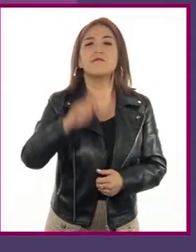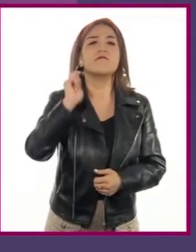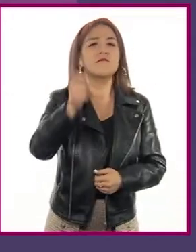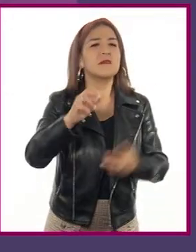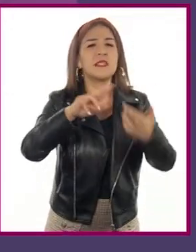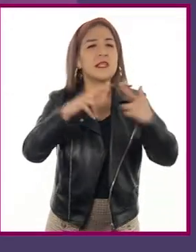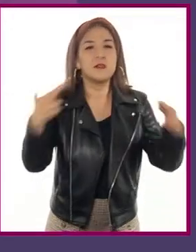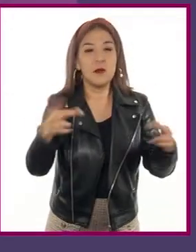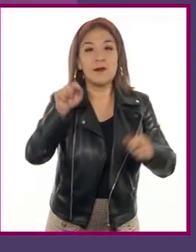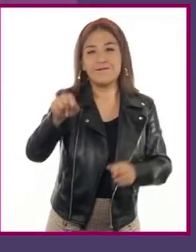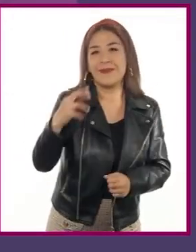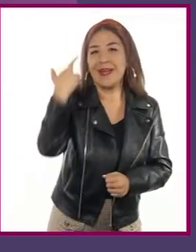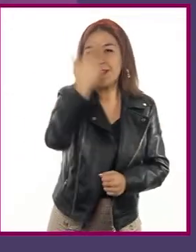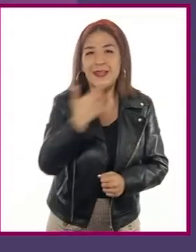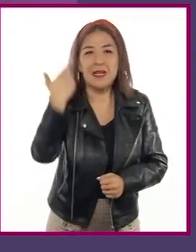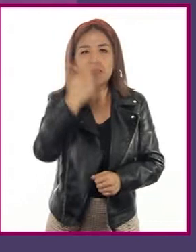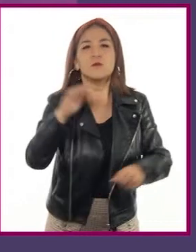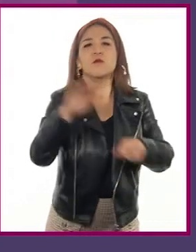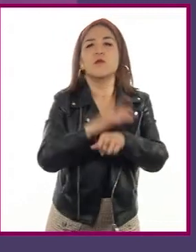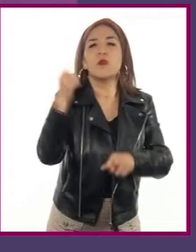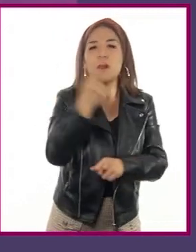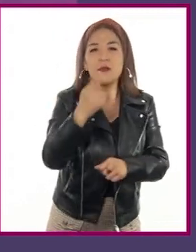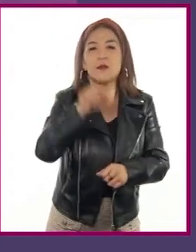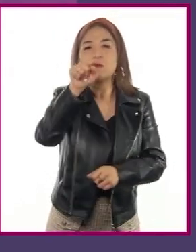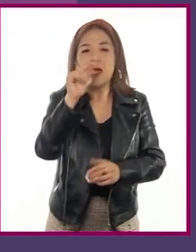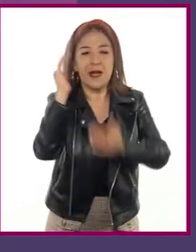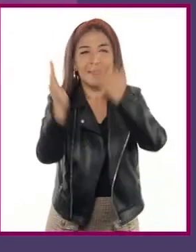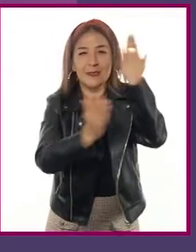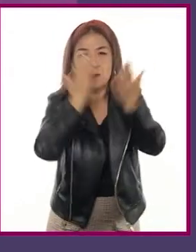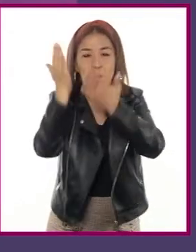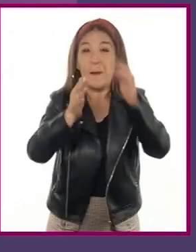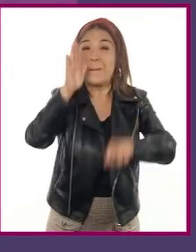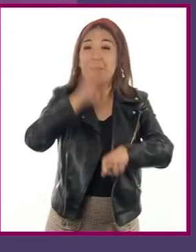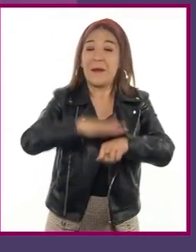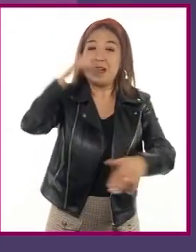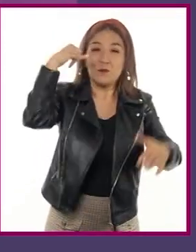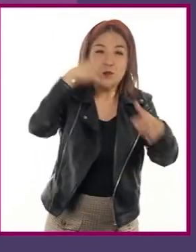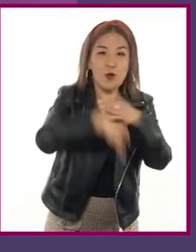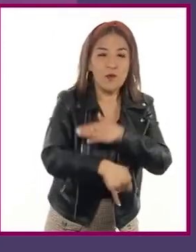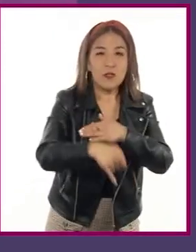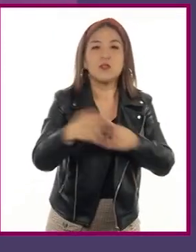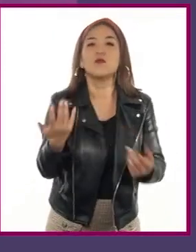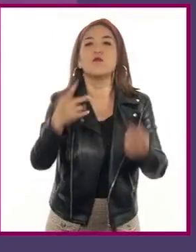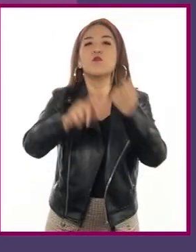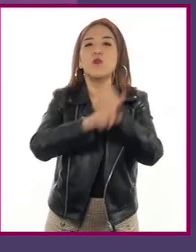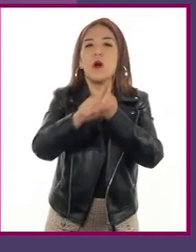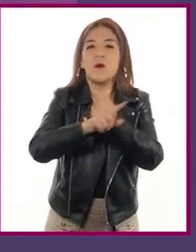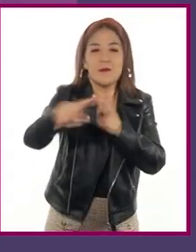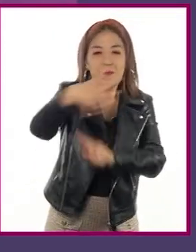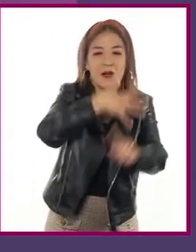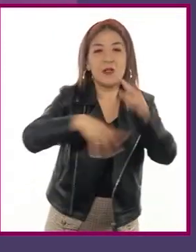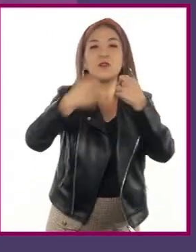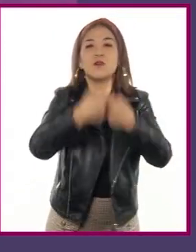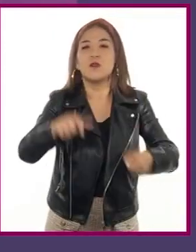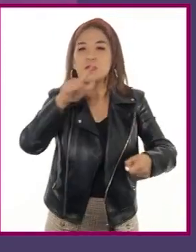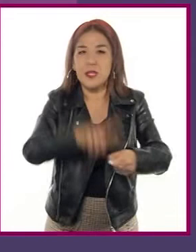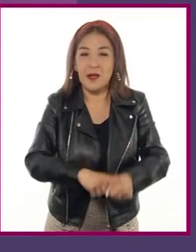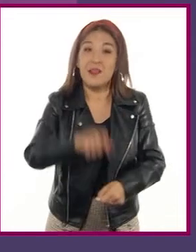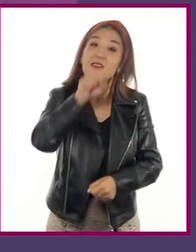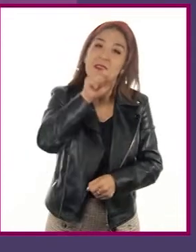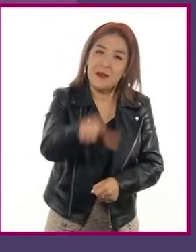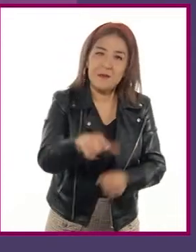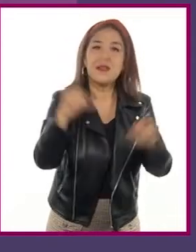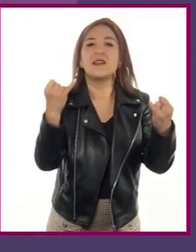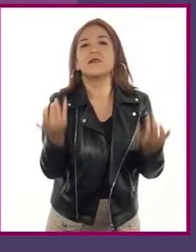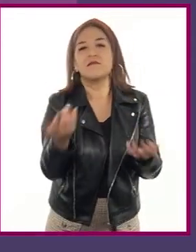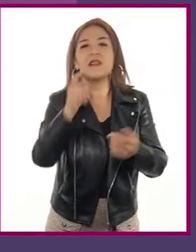relacionan con el análisis, porque se está estudiando a detalle un fenómeno social y además